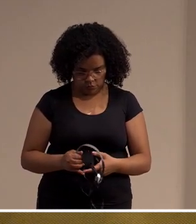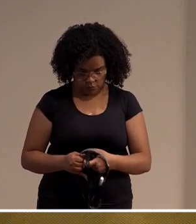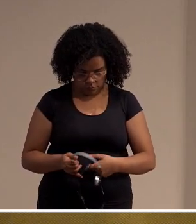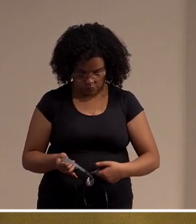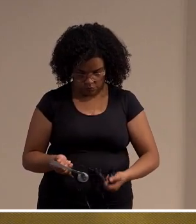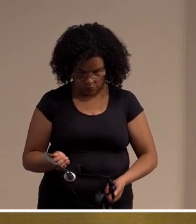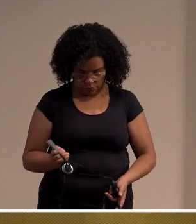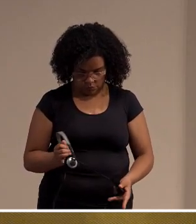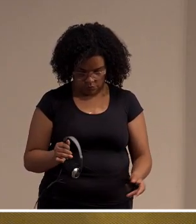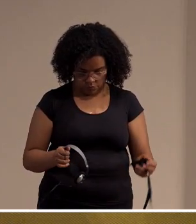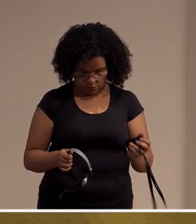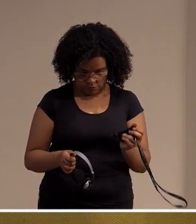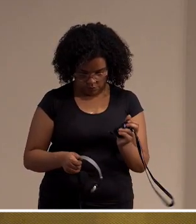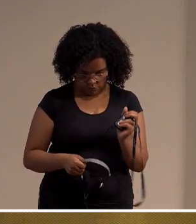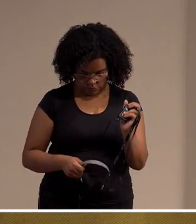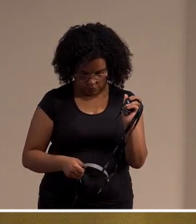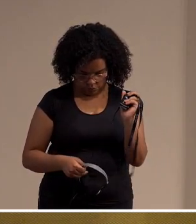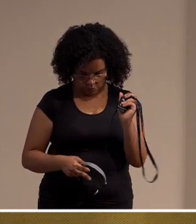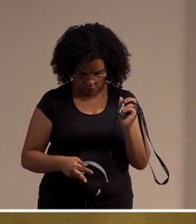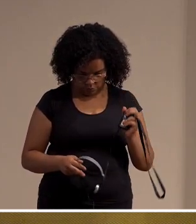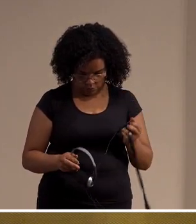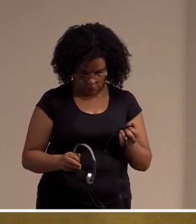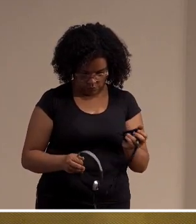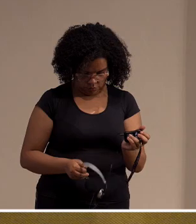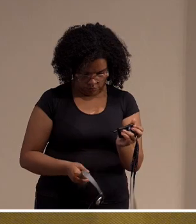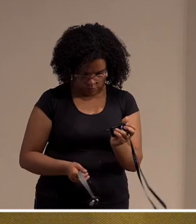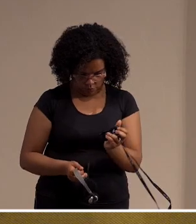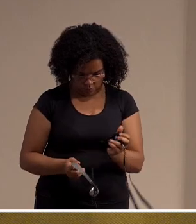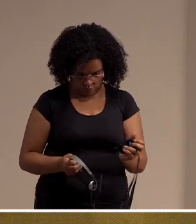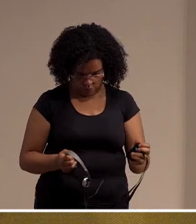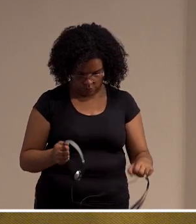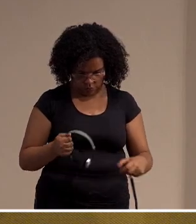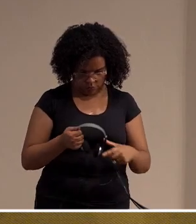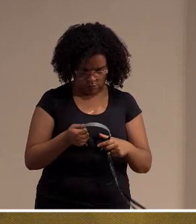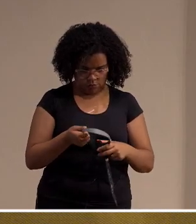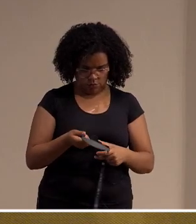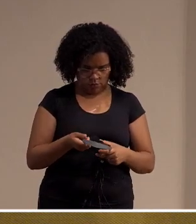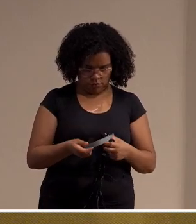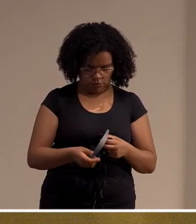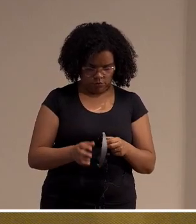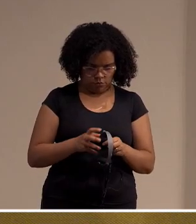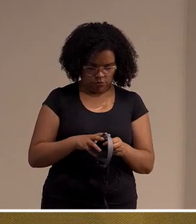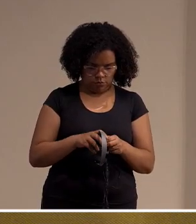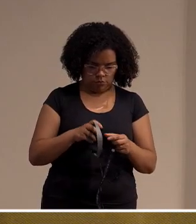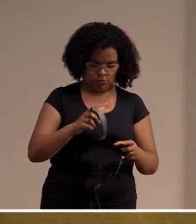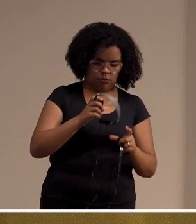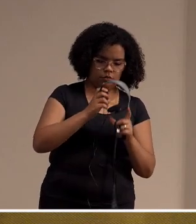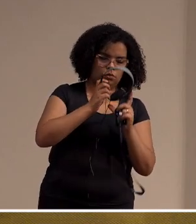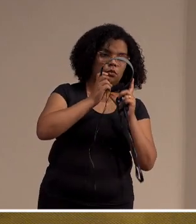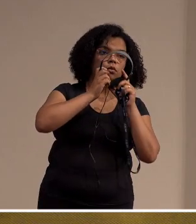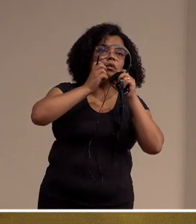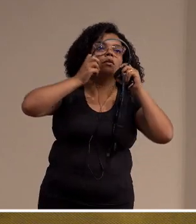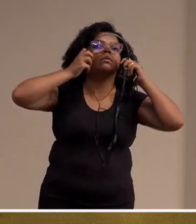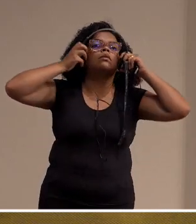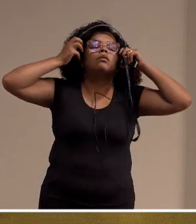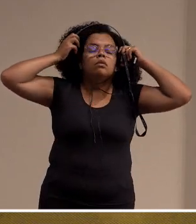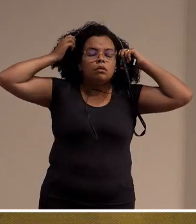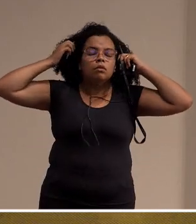estaba deserta, mas a bolsa de Wall Street seguía operando, porque el funcionamiento